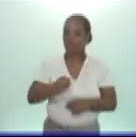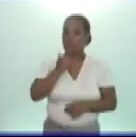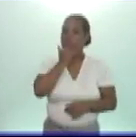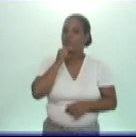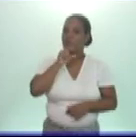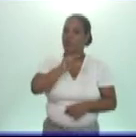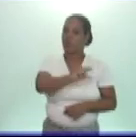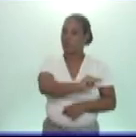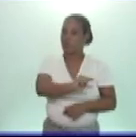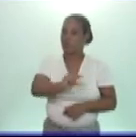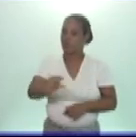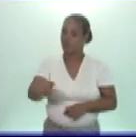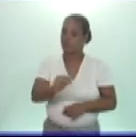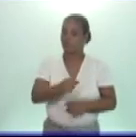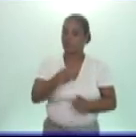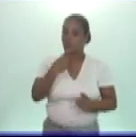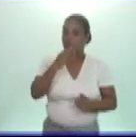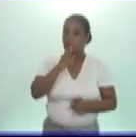633,30 menos